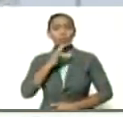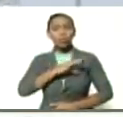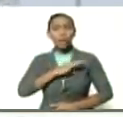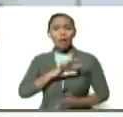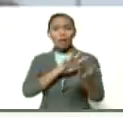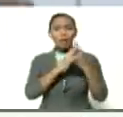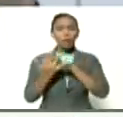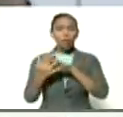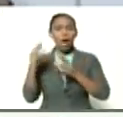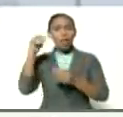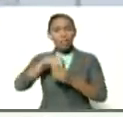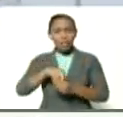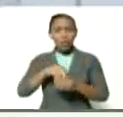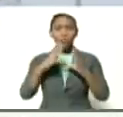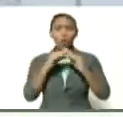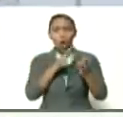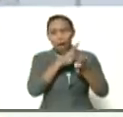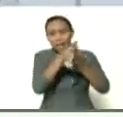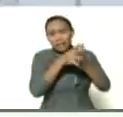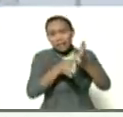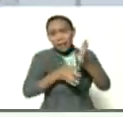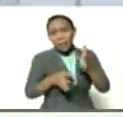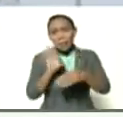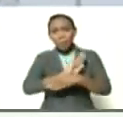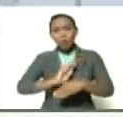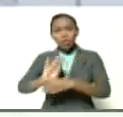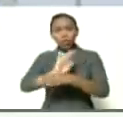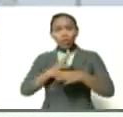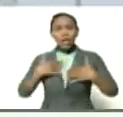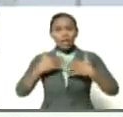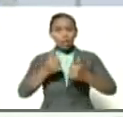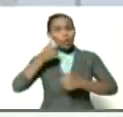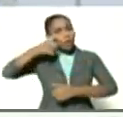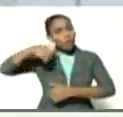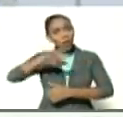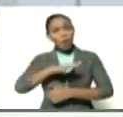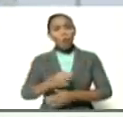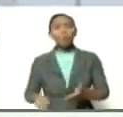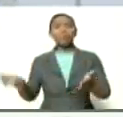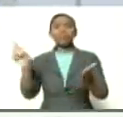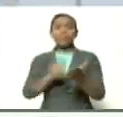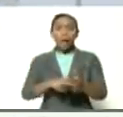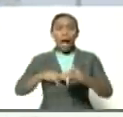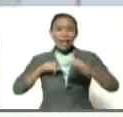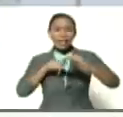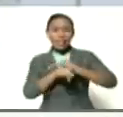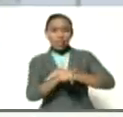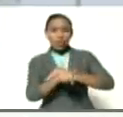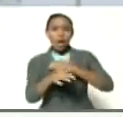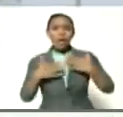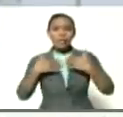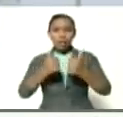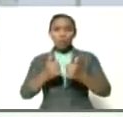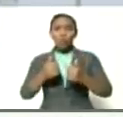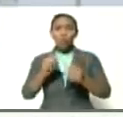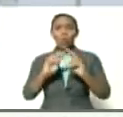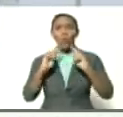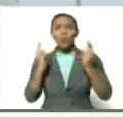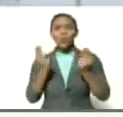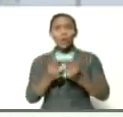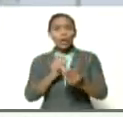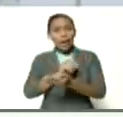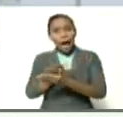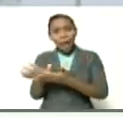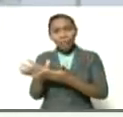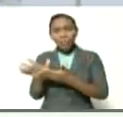adentro, todo el esquema de protección de la salud de nuestro pueblo. Reivindicamos el acceso a la salud universal y